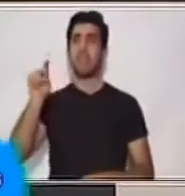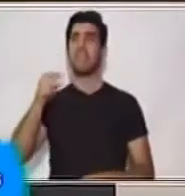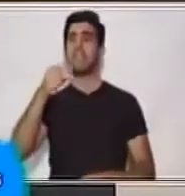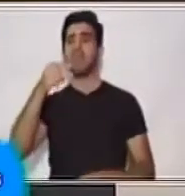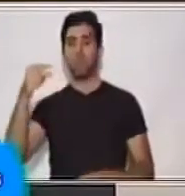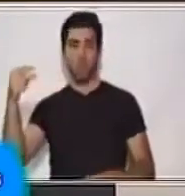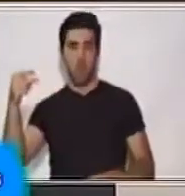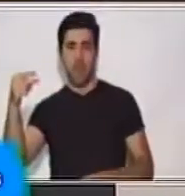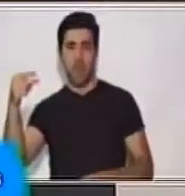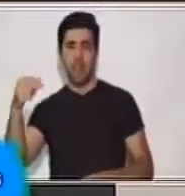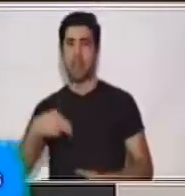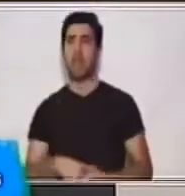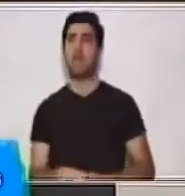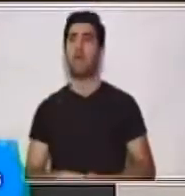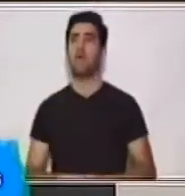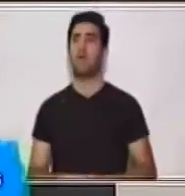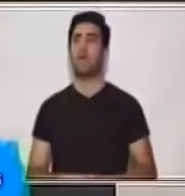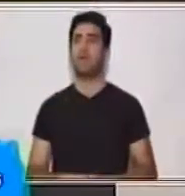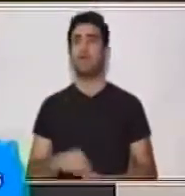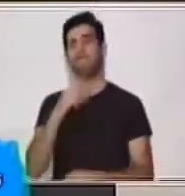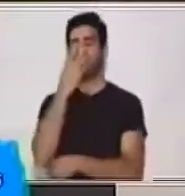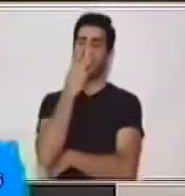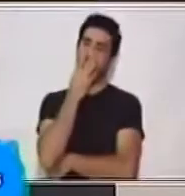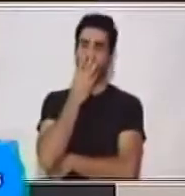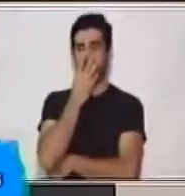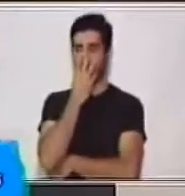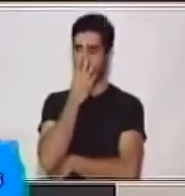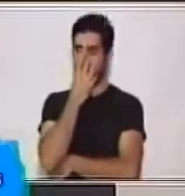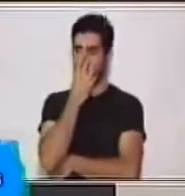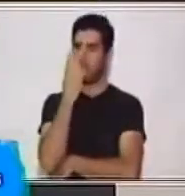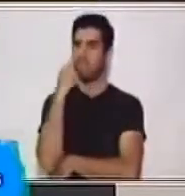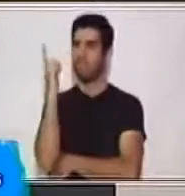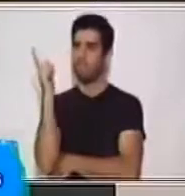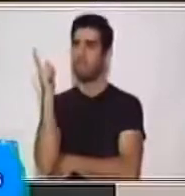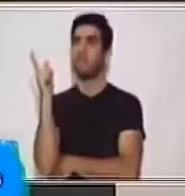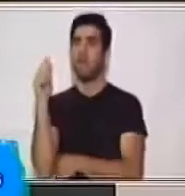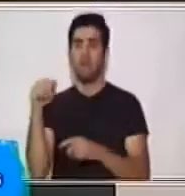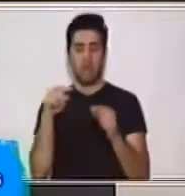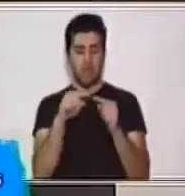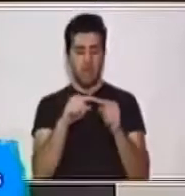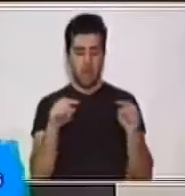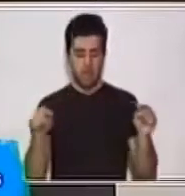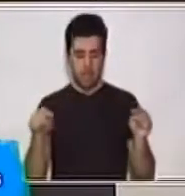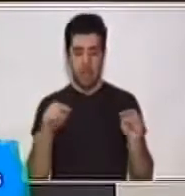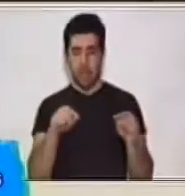entonces, ¿cuáles son los datos que me están dando? Me están dando este lado,